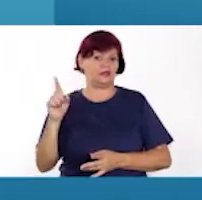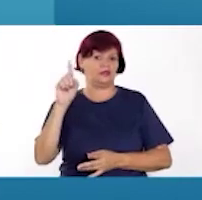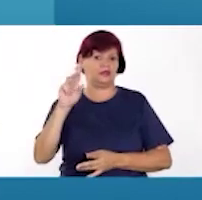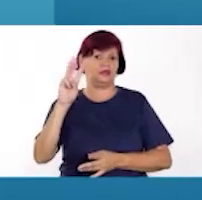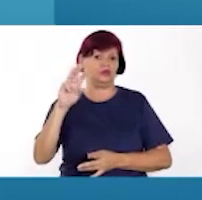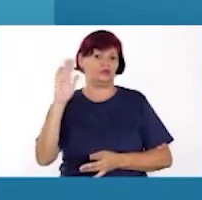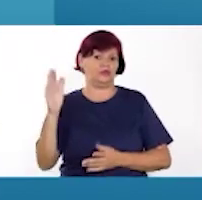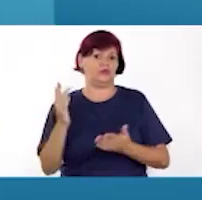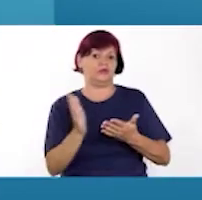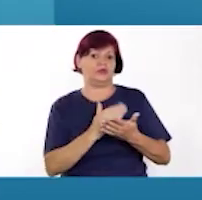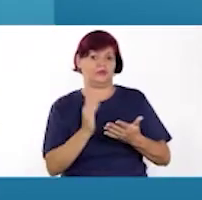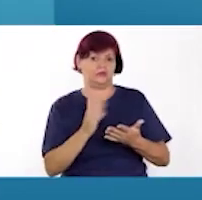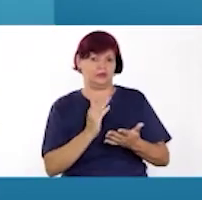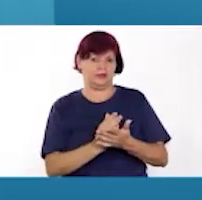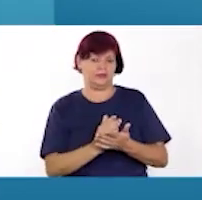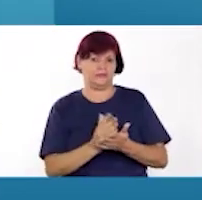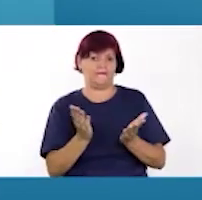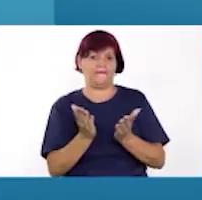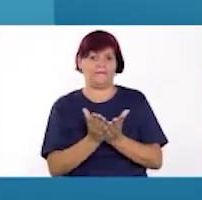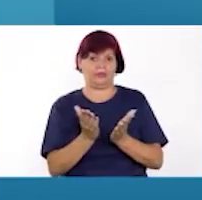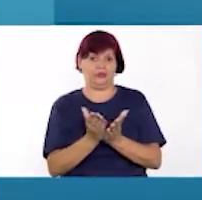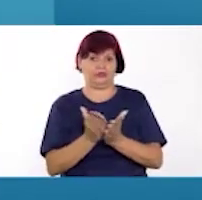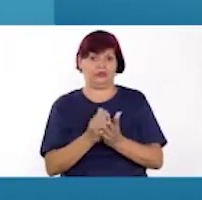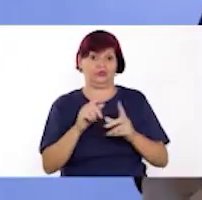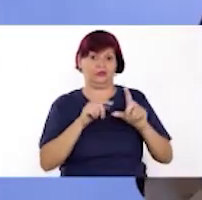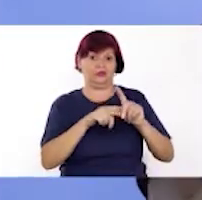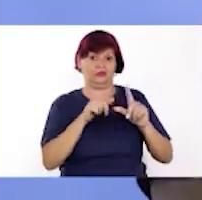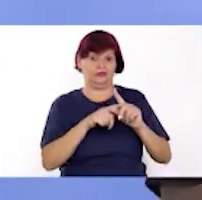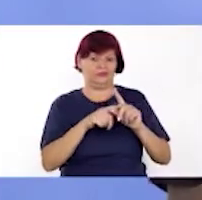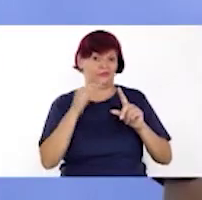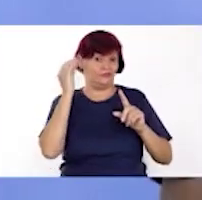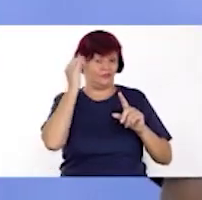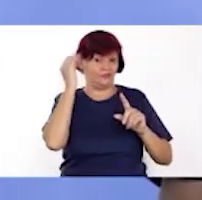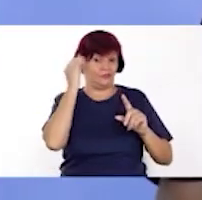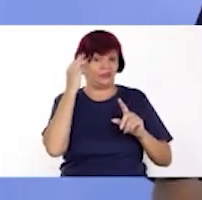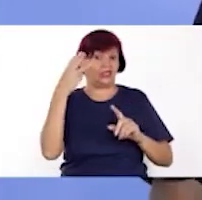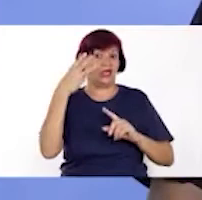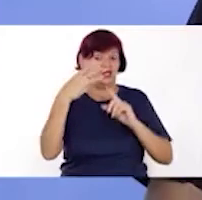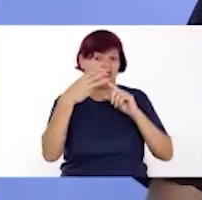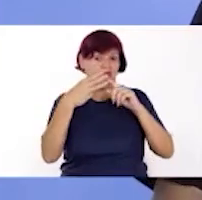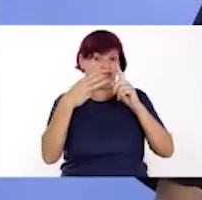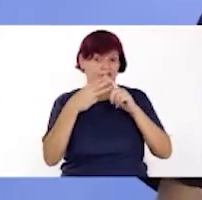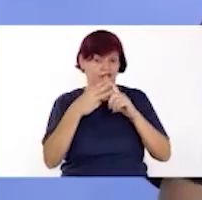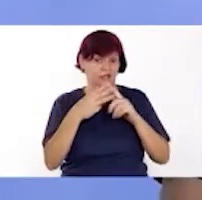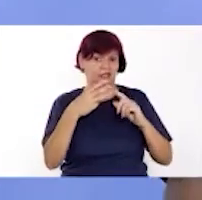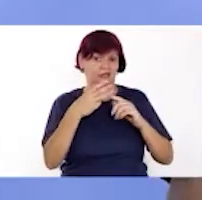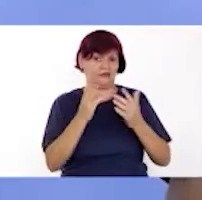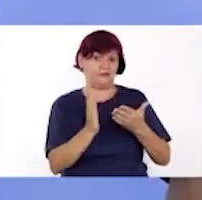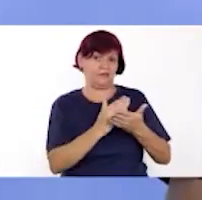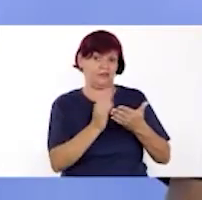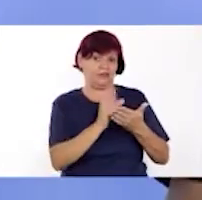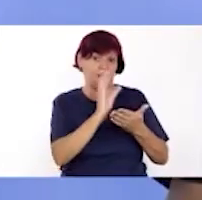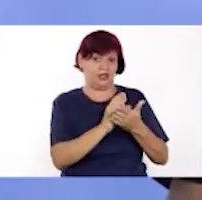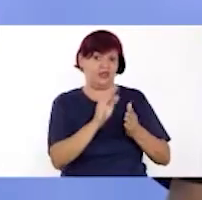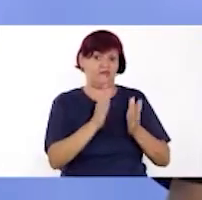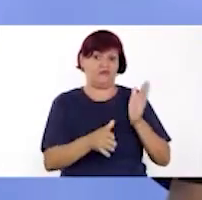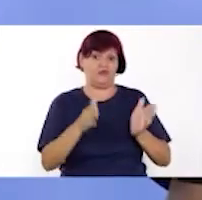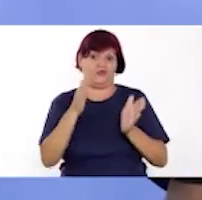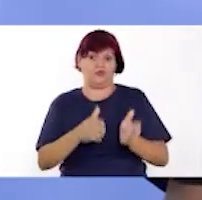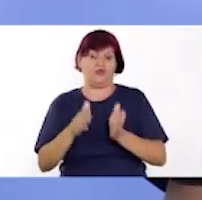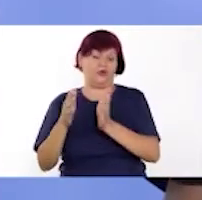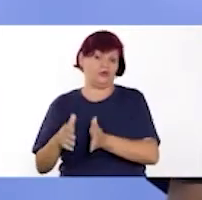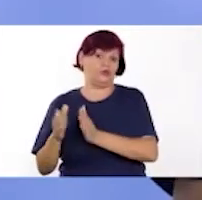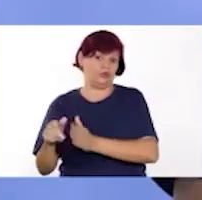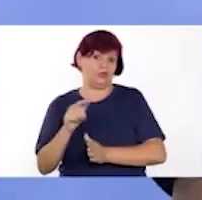de la 126 a la 136 del libro de texto. Para estudiar este contenido, deberán tener presente las